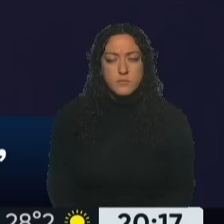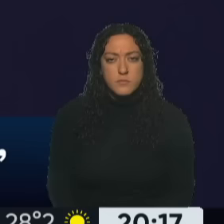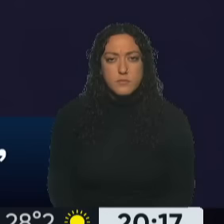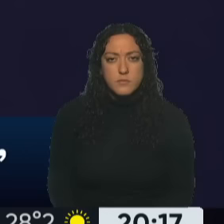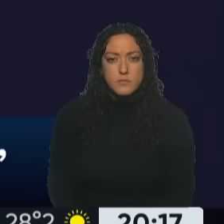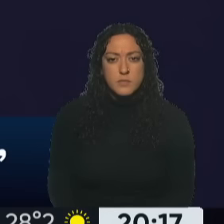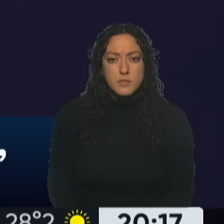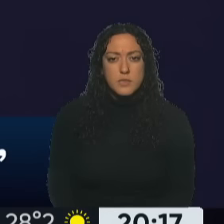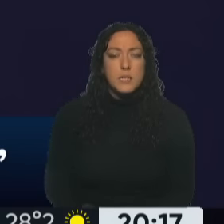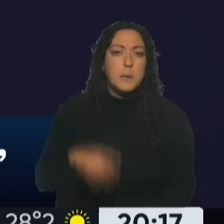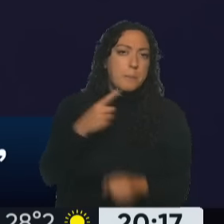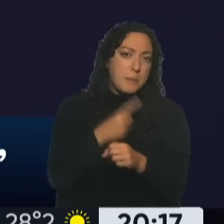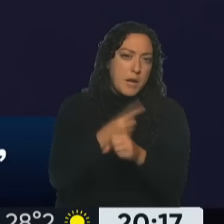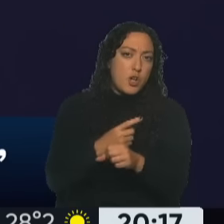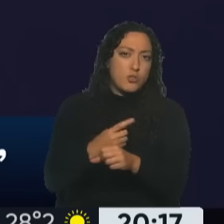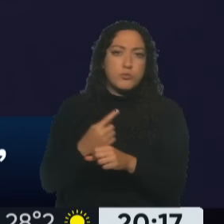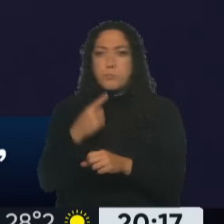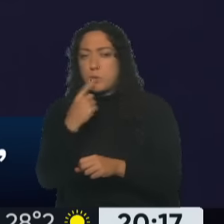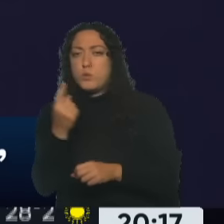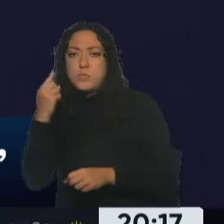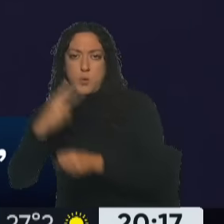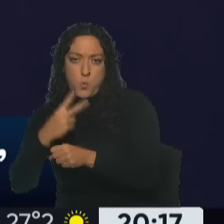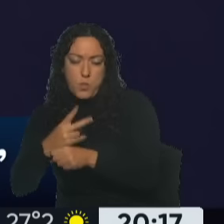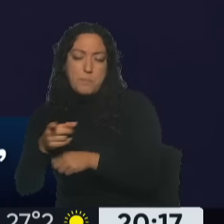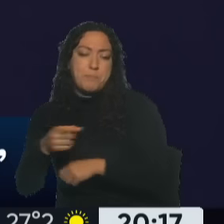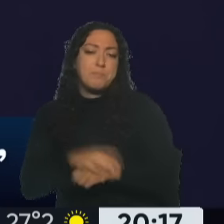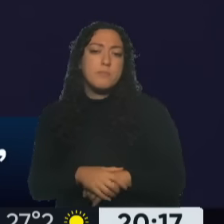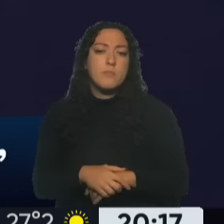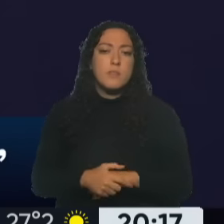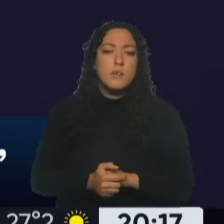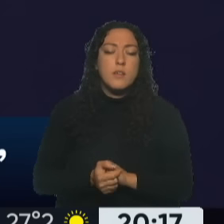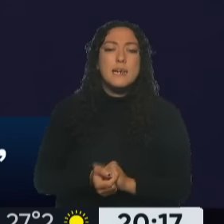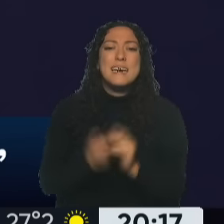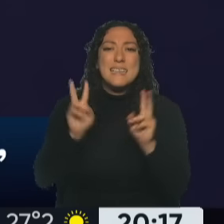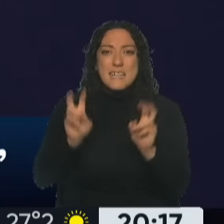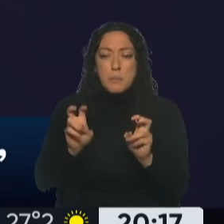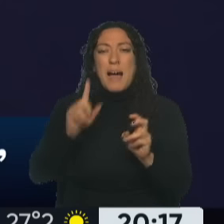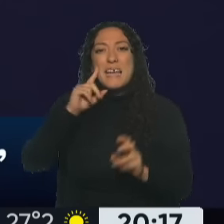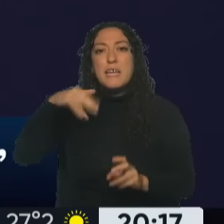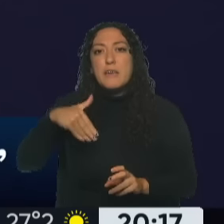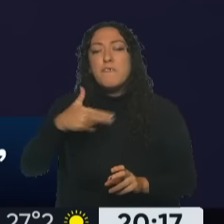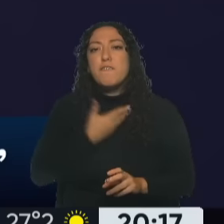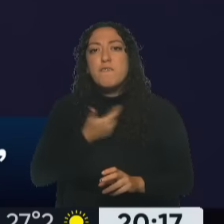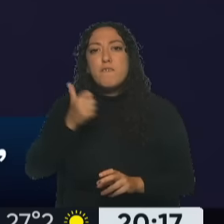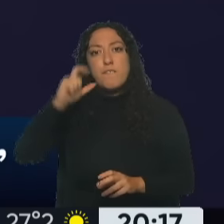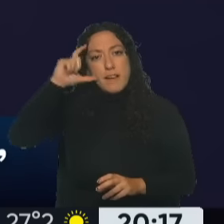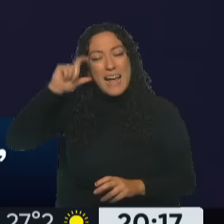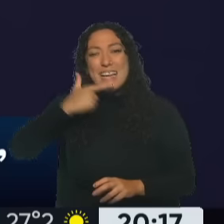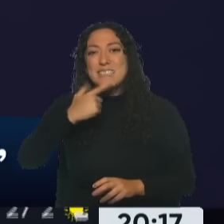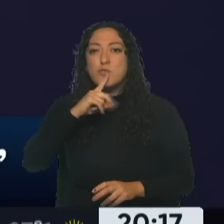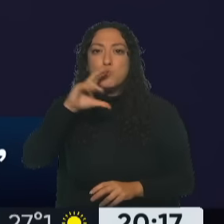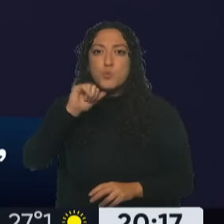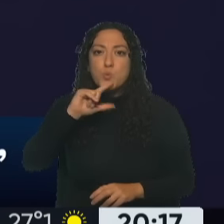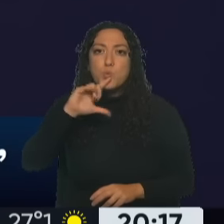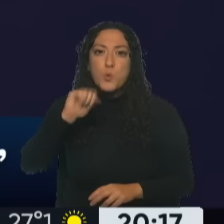segunda Sí yo voy a asumir el el área de infraestructura en cuanto a las